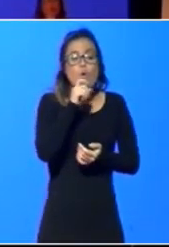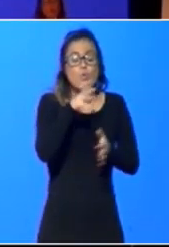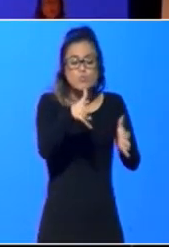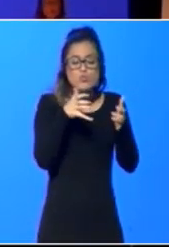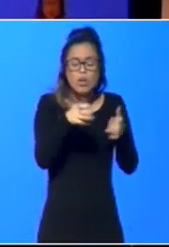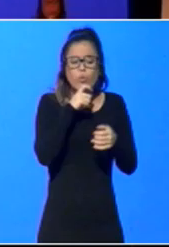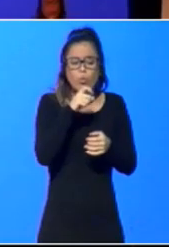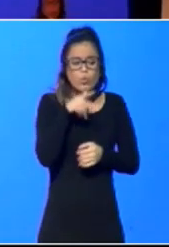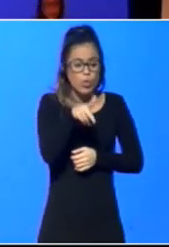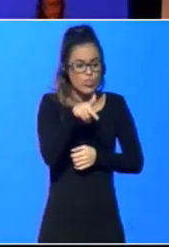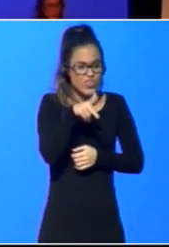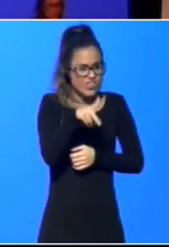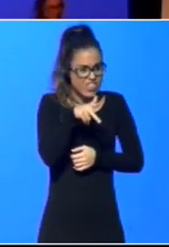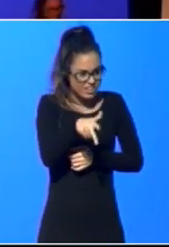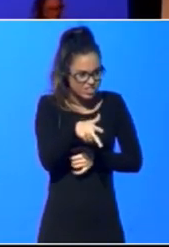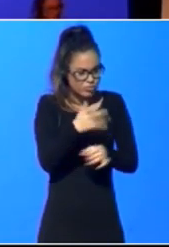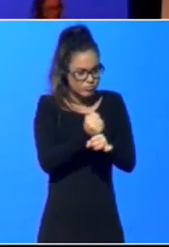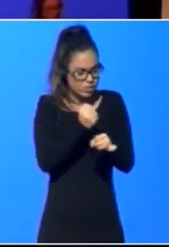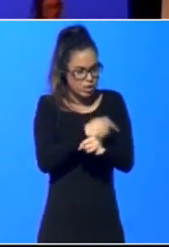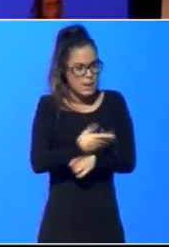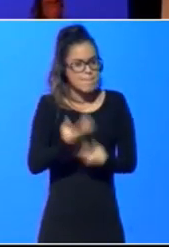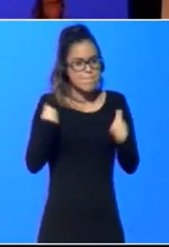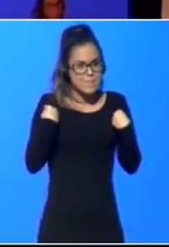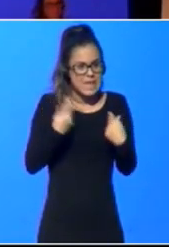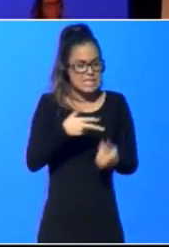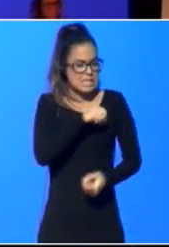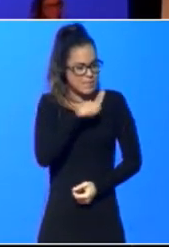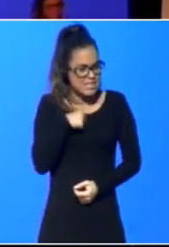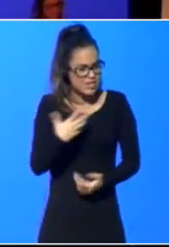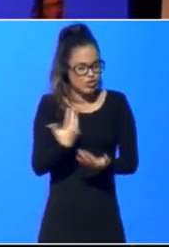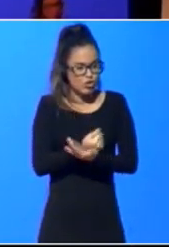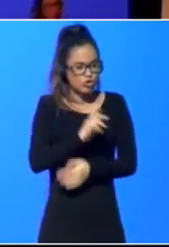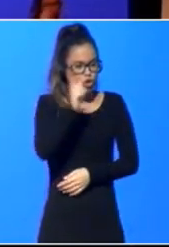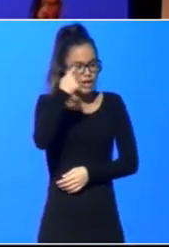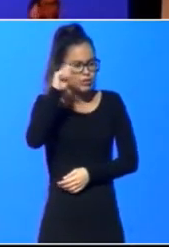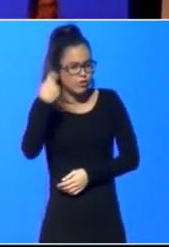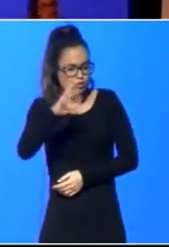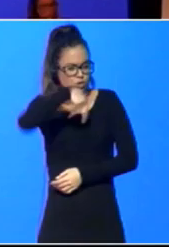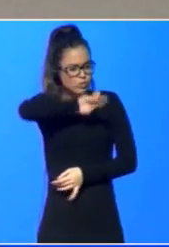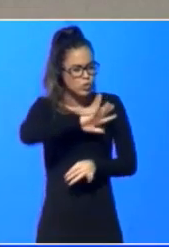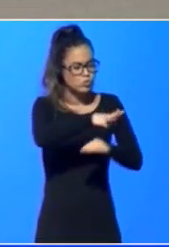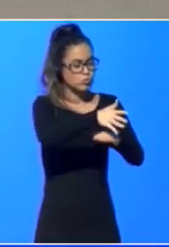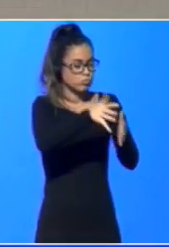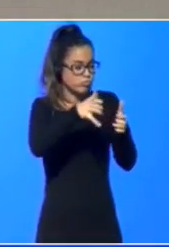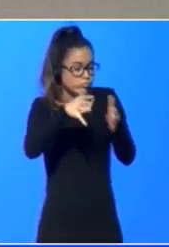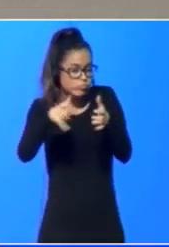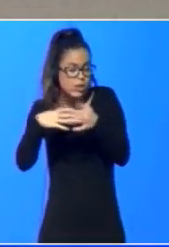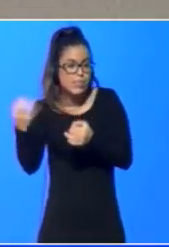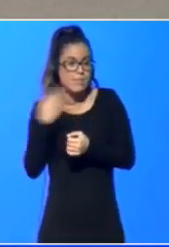solamente, también por la vida independiente. Y entonces, todo esto son retos que tenemos que ir percibiendo, tenemos